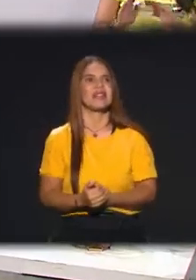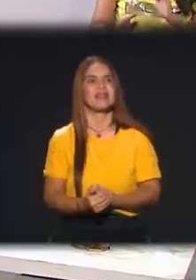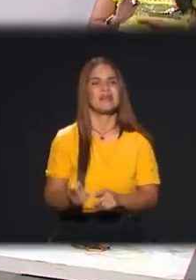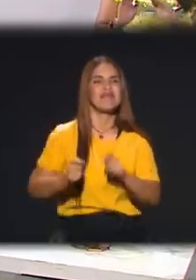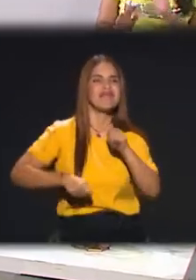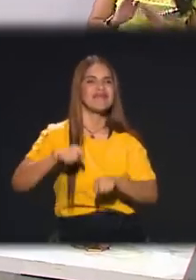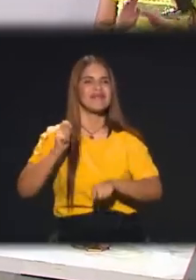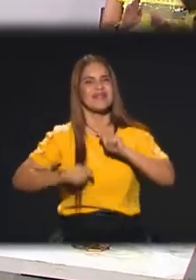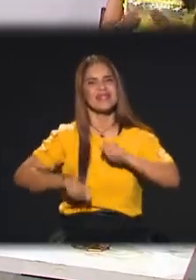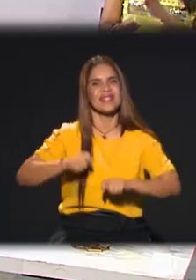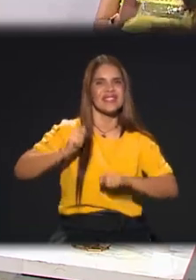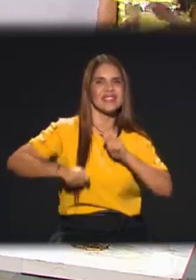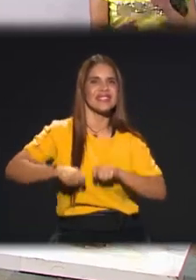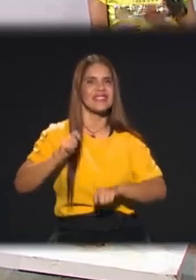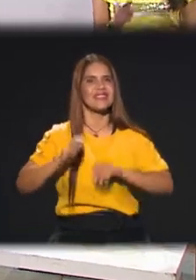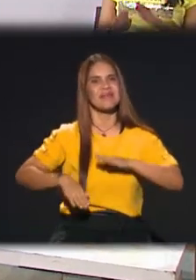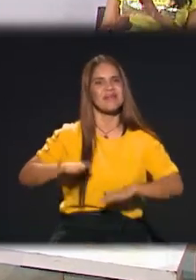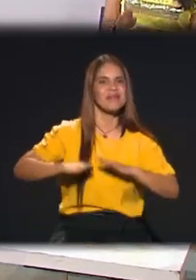timbal.